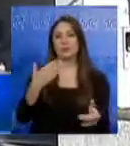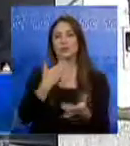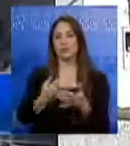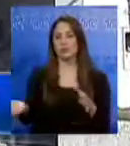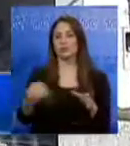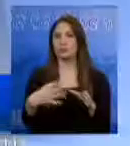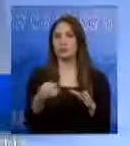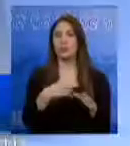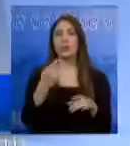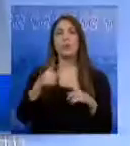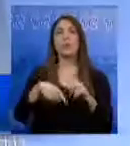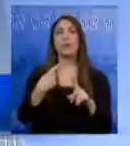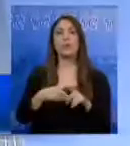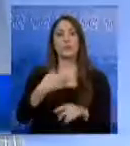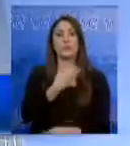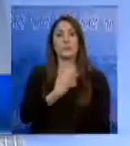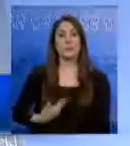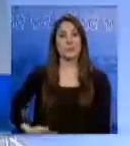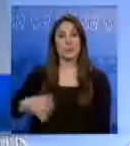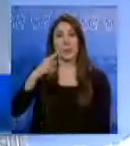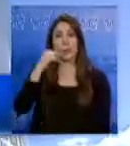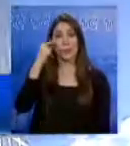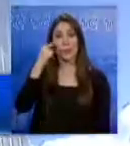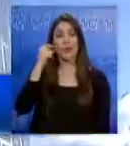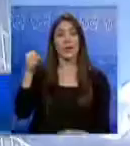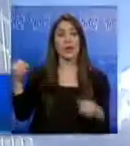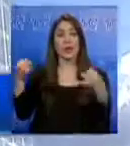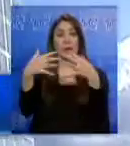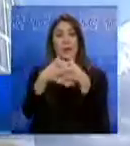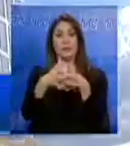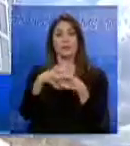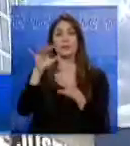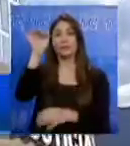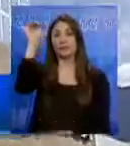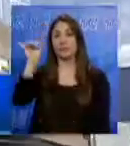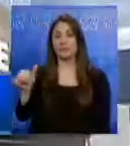en los enlaces que el presidente Rafael Correa brinda los días sábados.